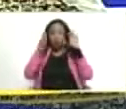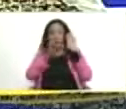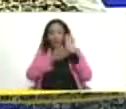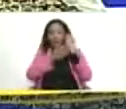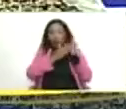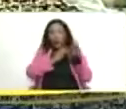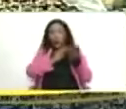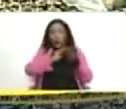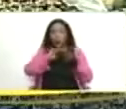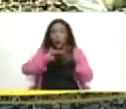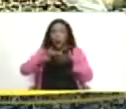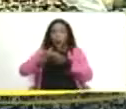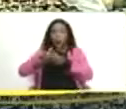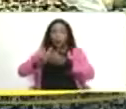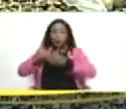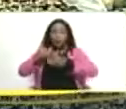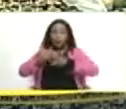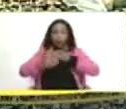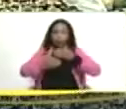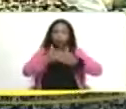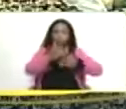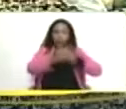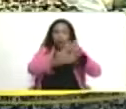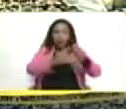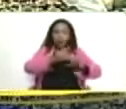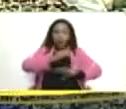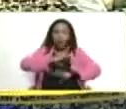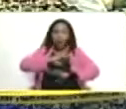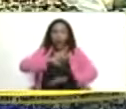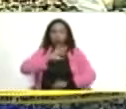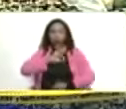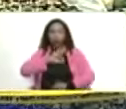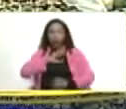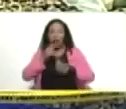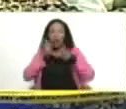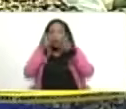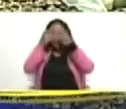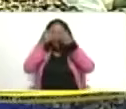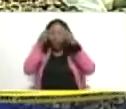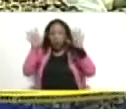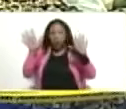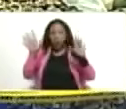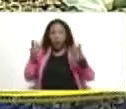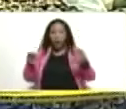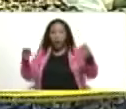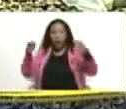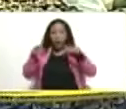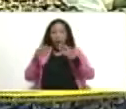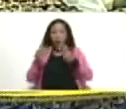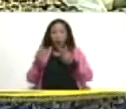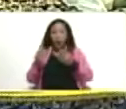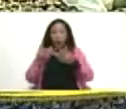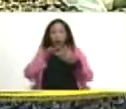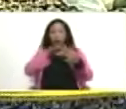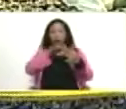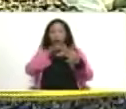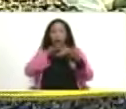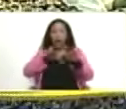recuperación progresiva del estado de bienestar social perdido por el bloqueo económico y la guerra